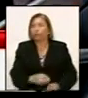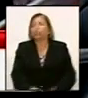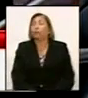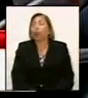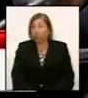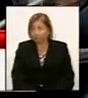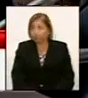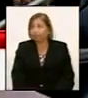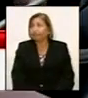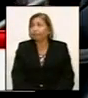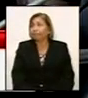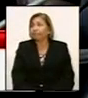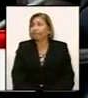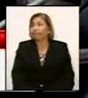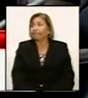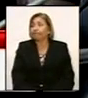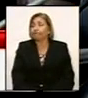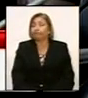¿Ya? Entonces,